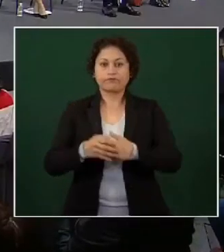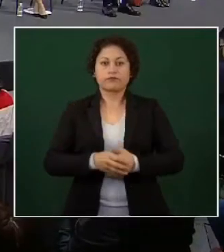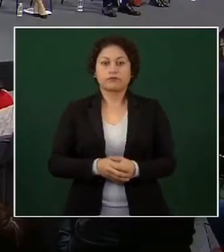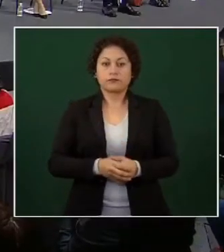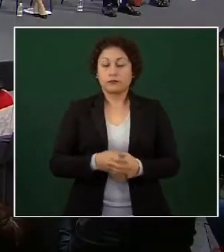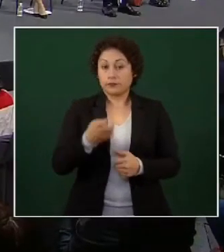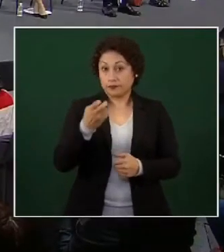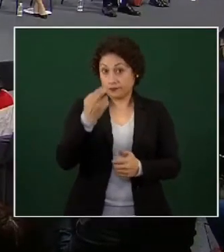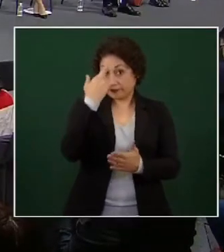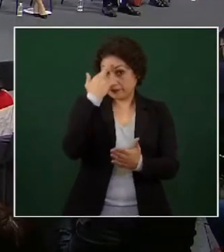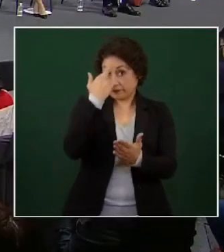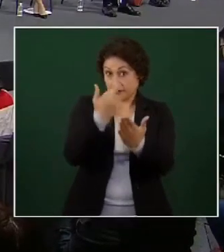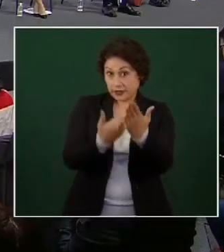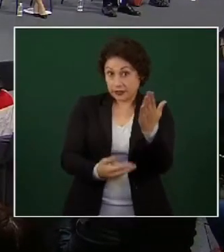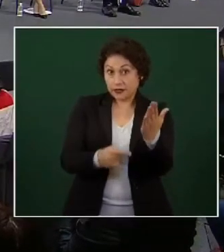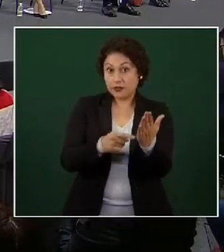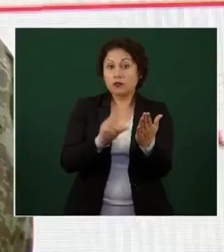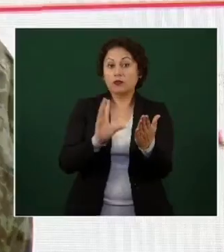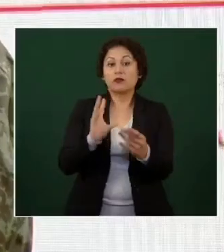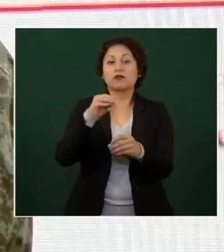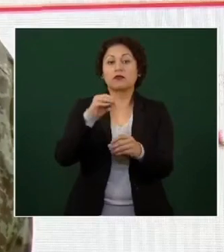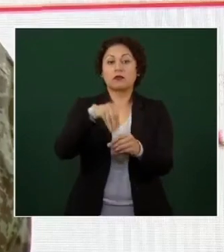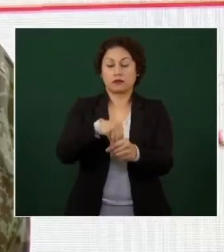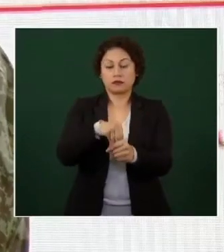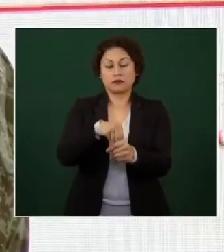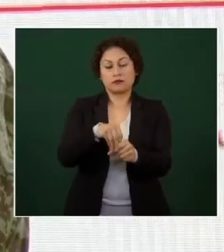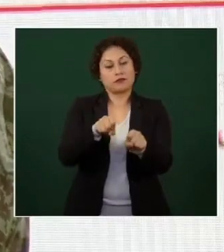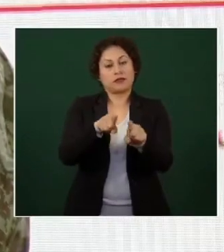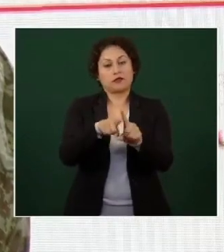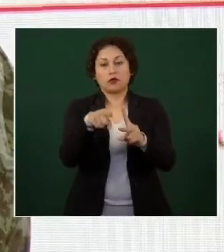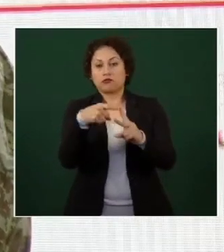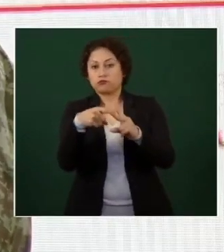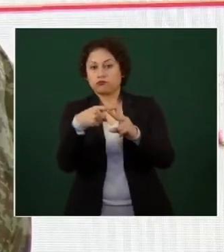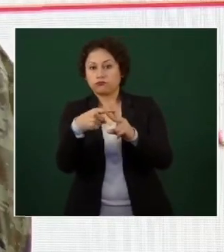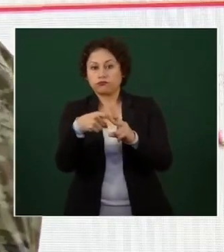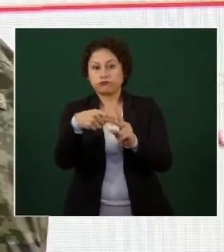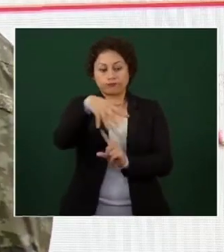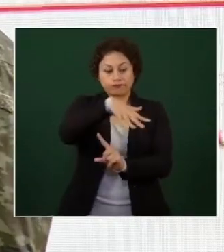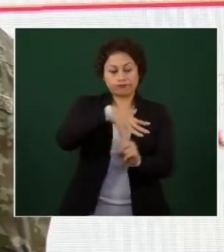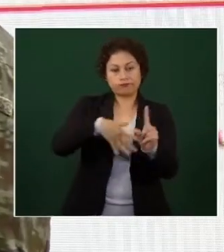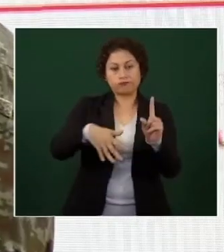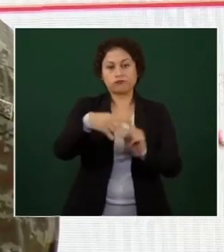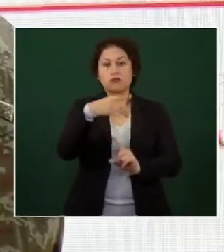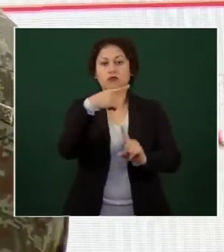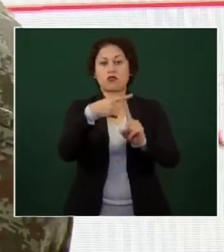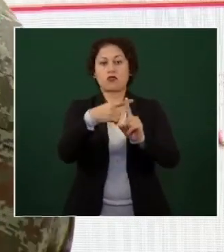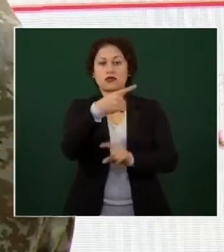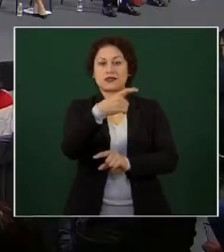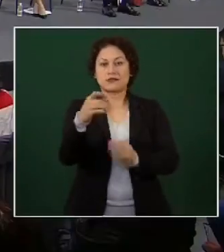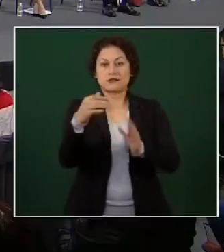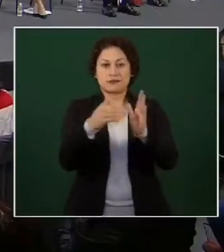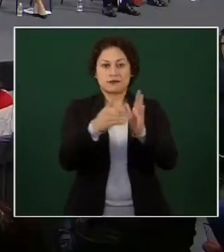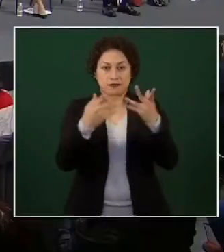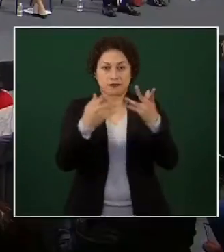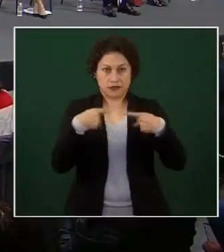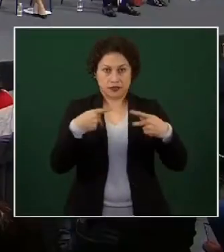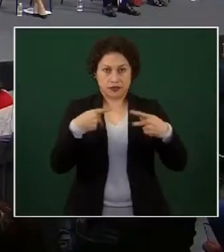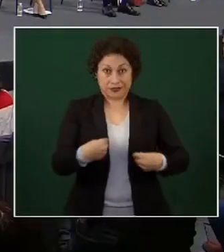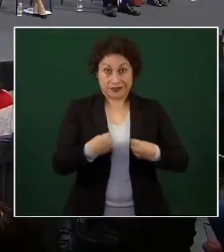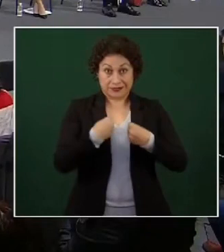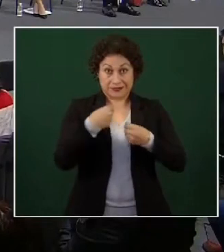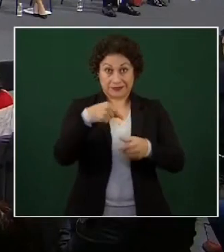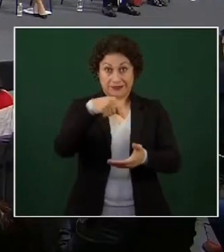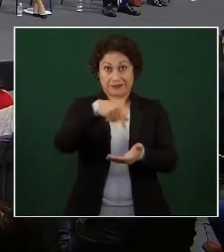Delitos también es considerando por cada 100.000 habitantes. Y adelante en la siguiente lámina